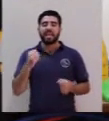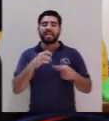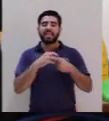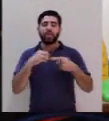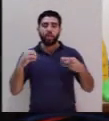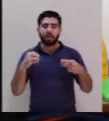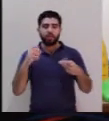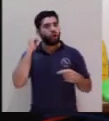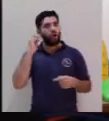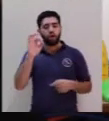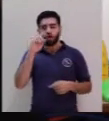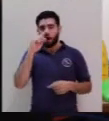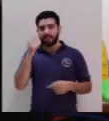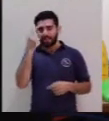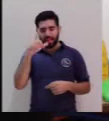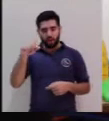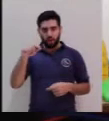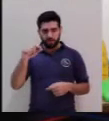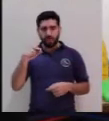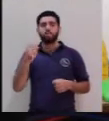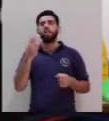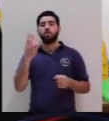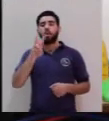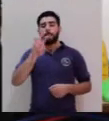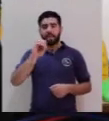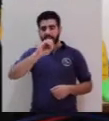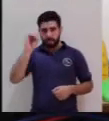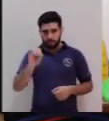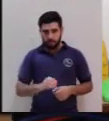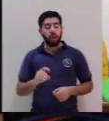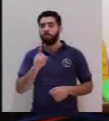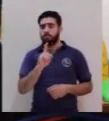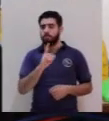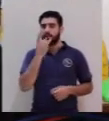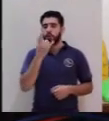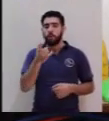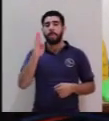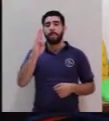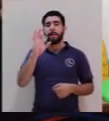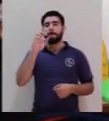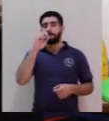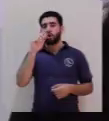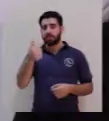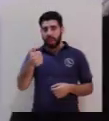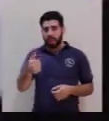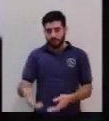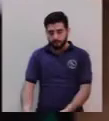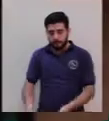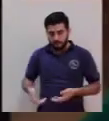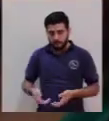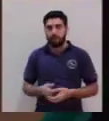las botas es de un 20%. ¿Sí? Uh-huh. Y las botas valen 45